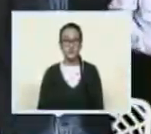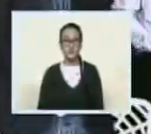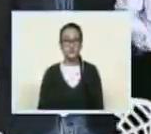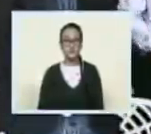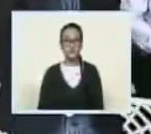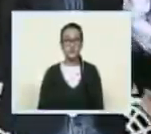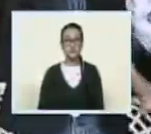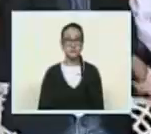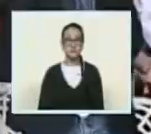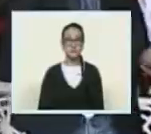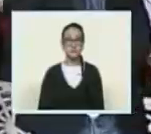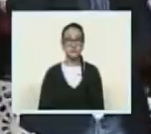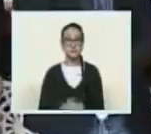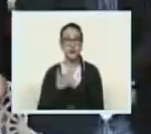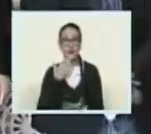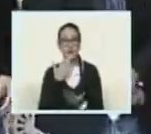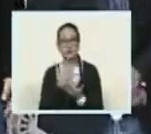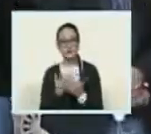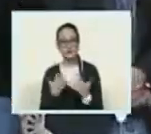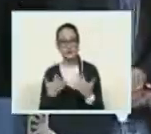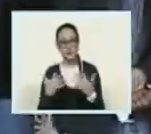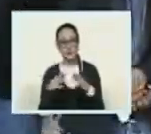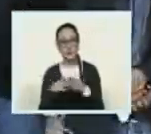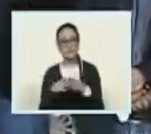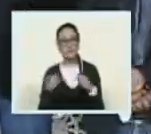Quiero agradecer de manera muy especial